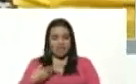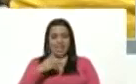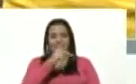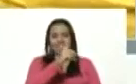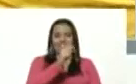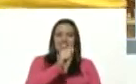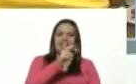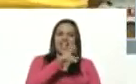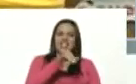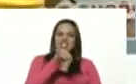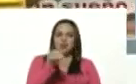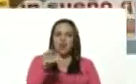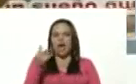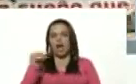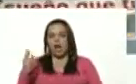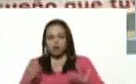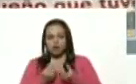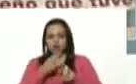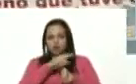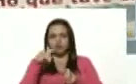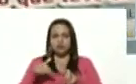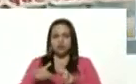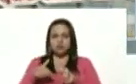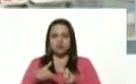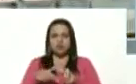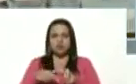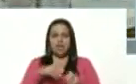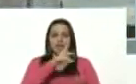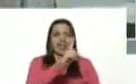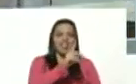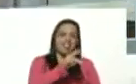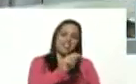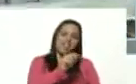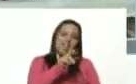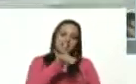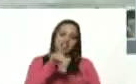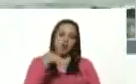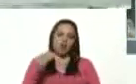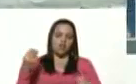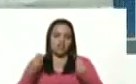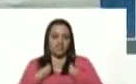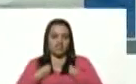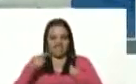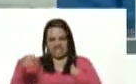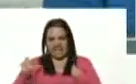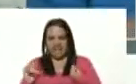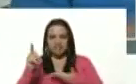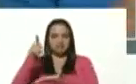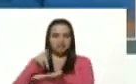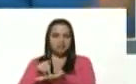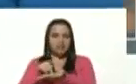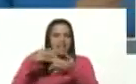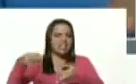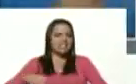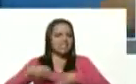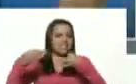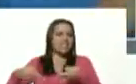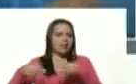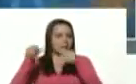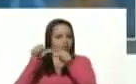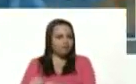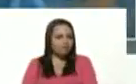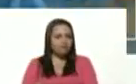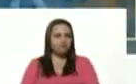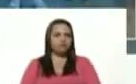nosotros, está ahí en ese barrio. Darío vive, Darío presente, Darío, siempre Darío.